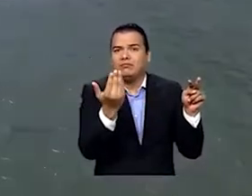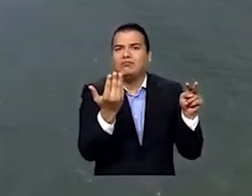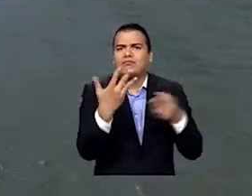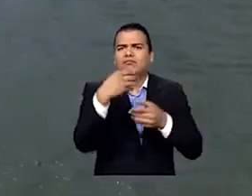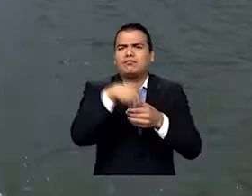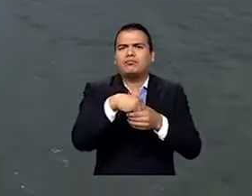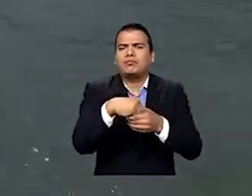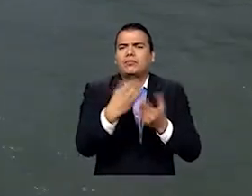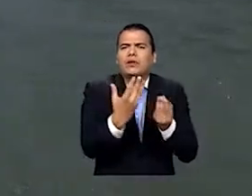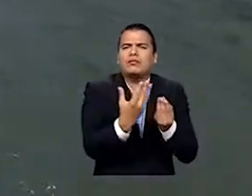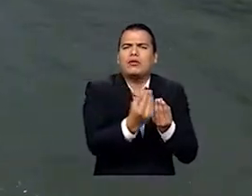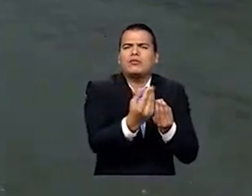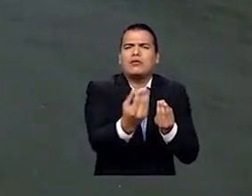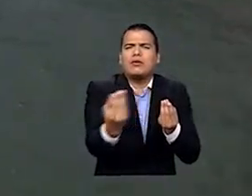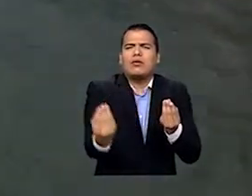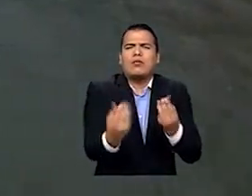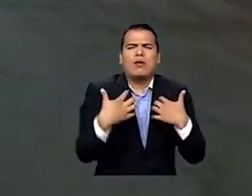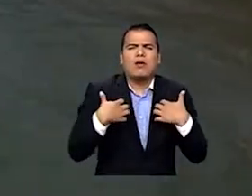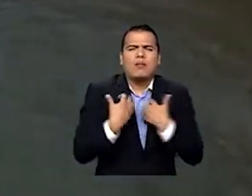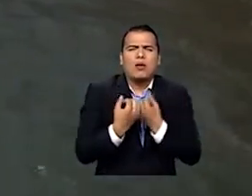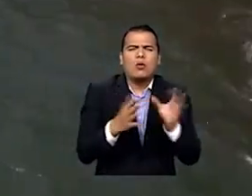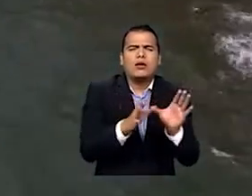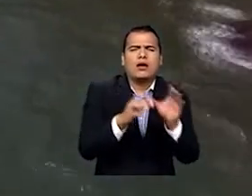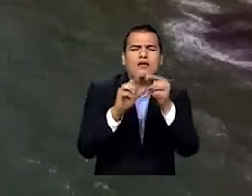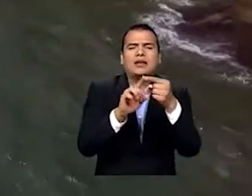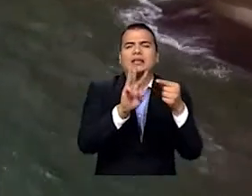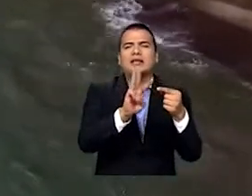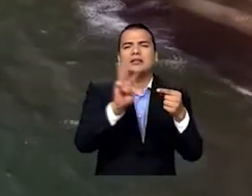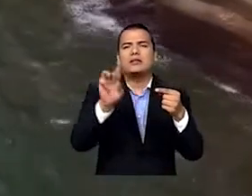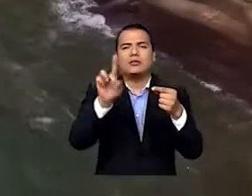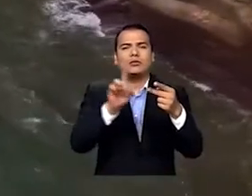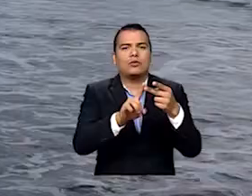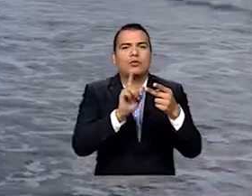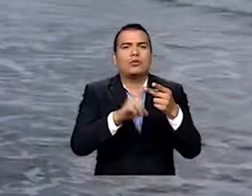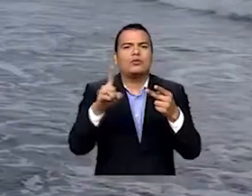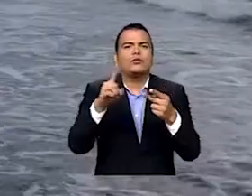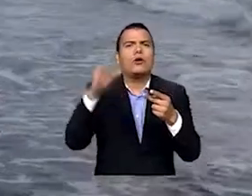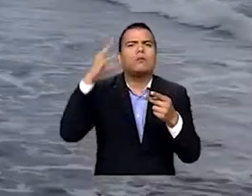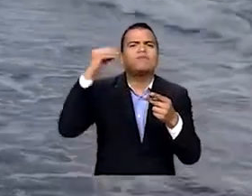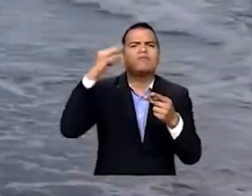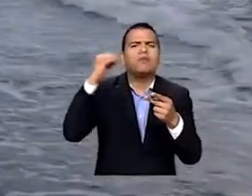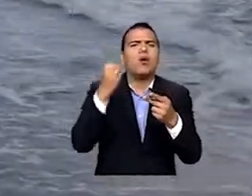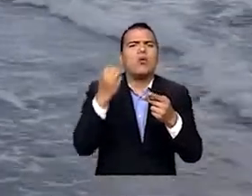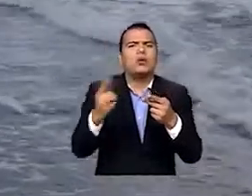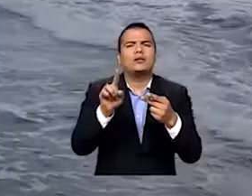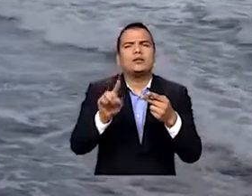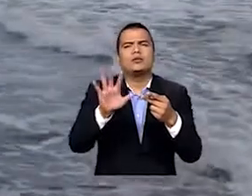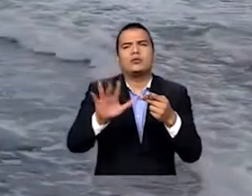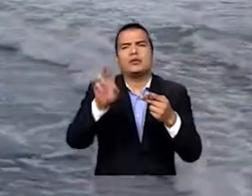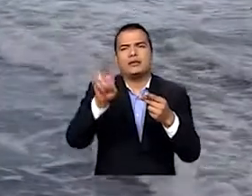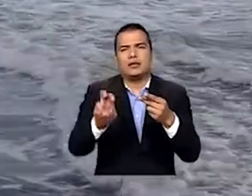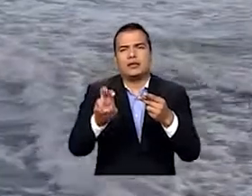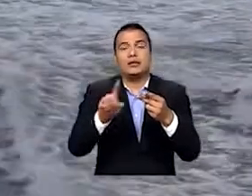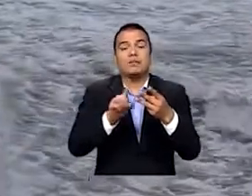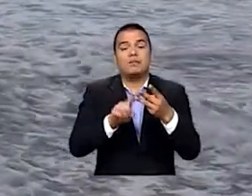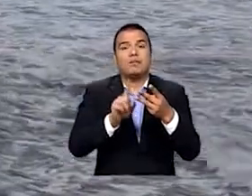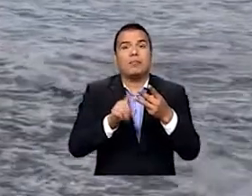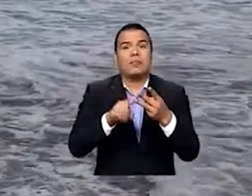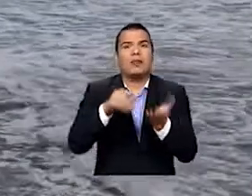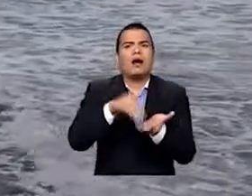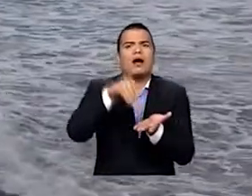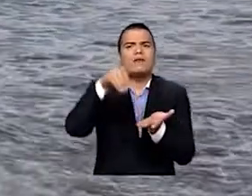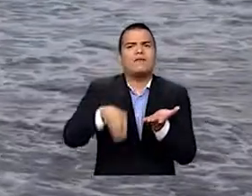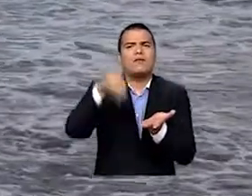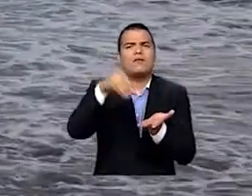a 331 especies de aves, 156 de mamíferos terrestres, 92 de anfibios y 130